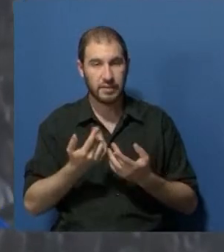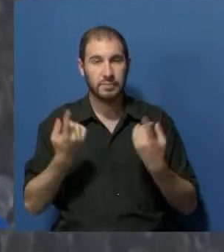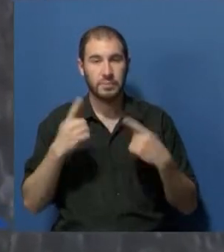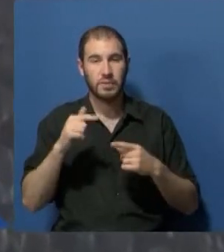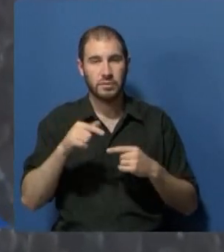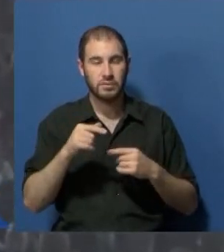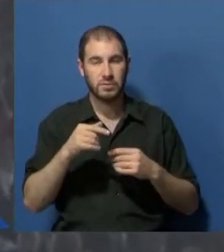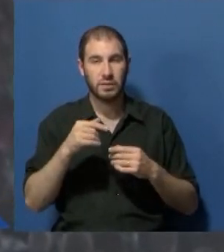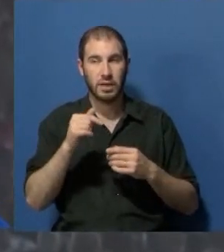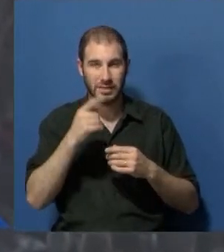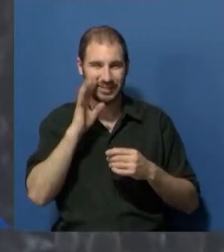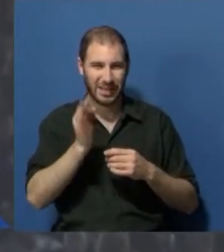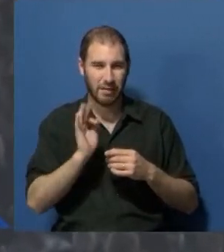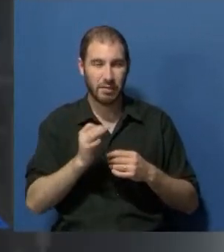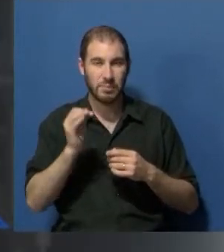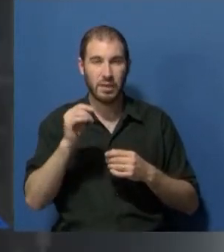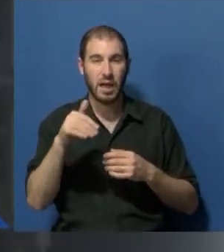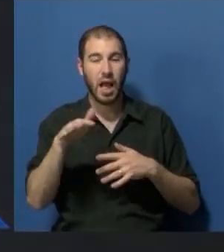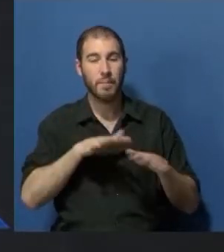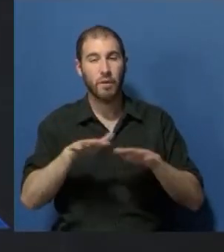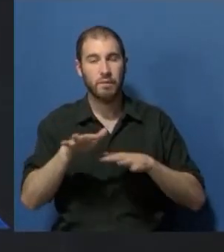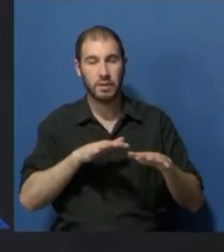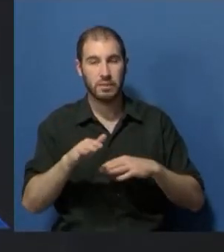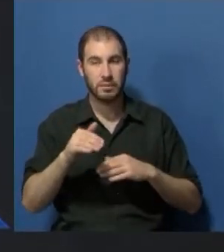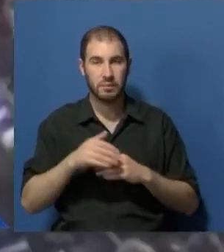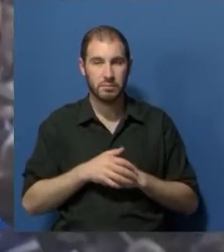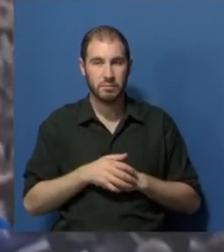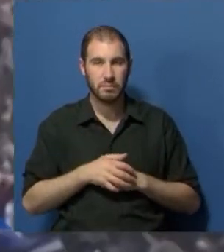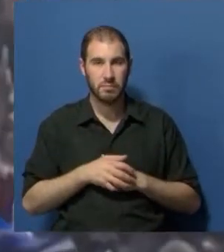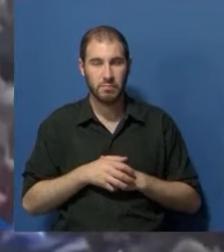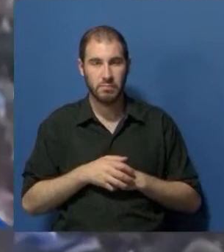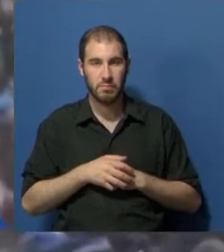estamos conscientes de que, digamos, dentro del movimiento